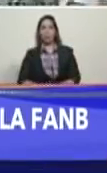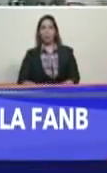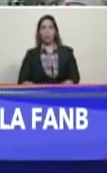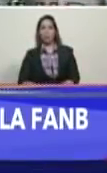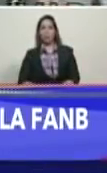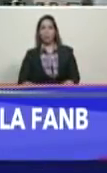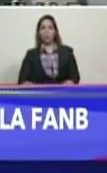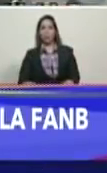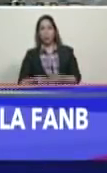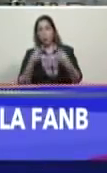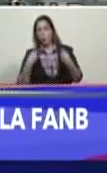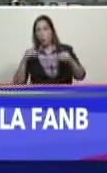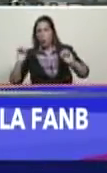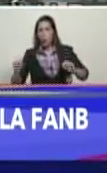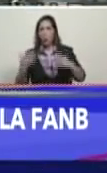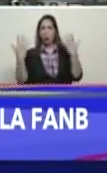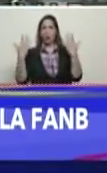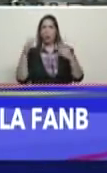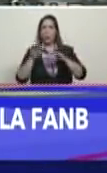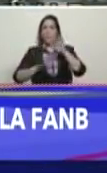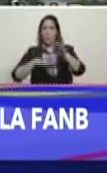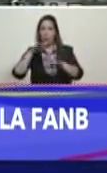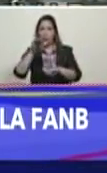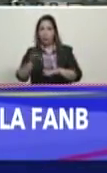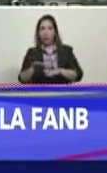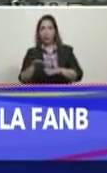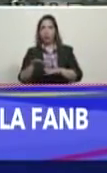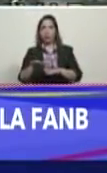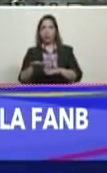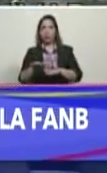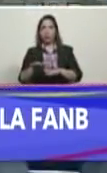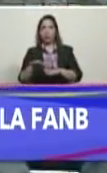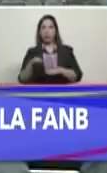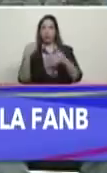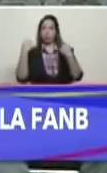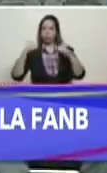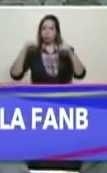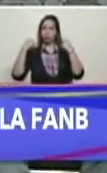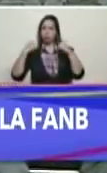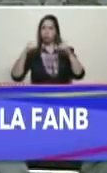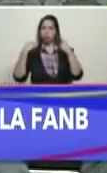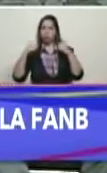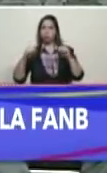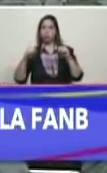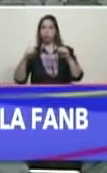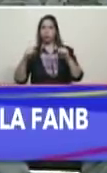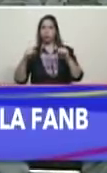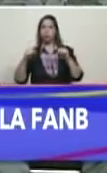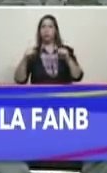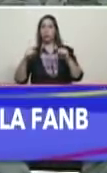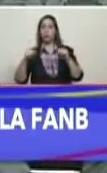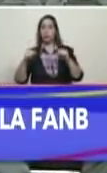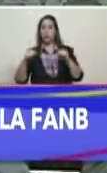¿Cómo logramos avanzar en el entrenamiento y la